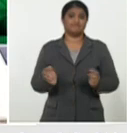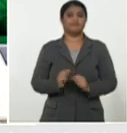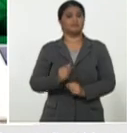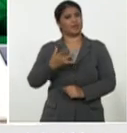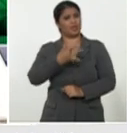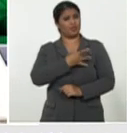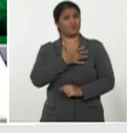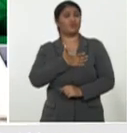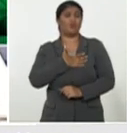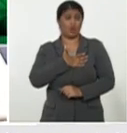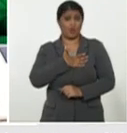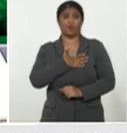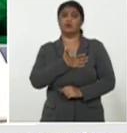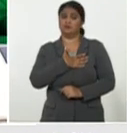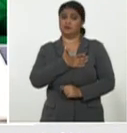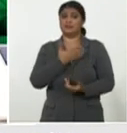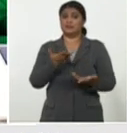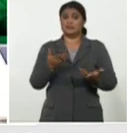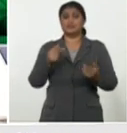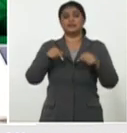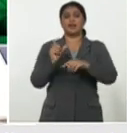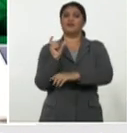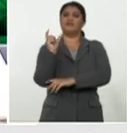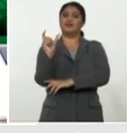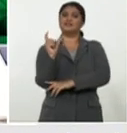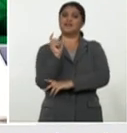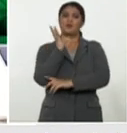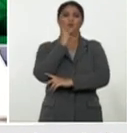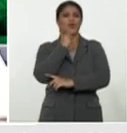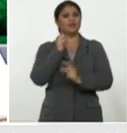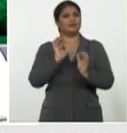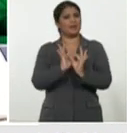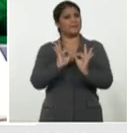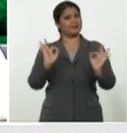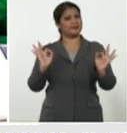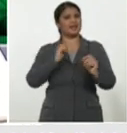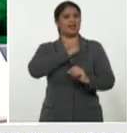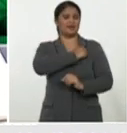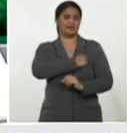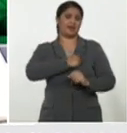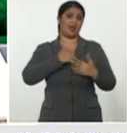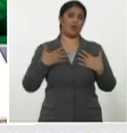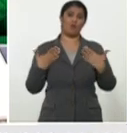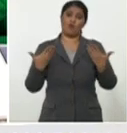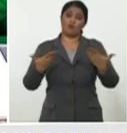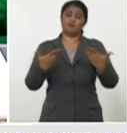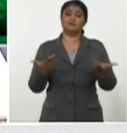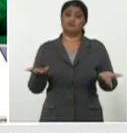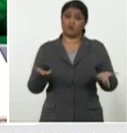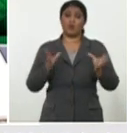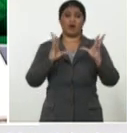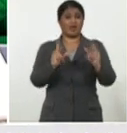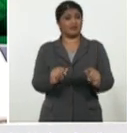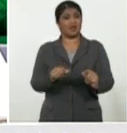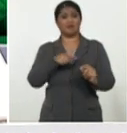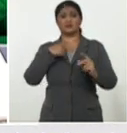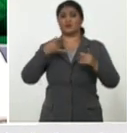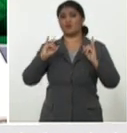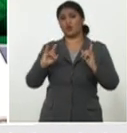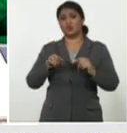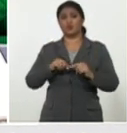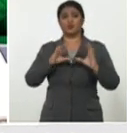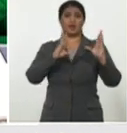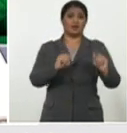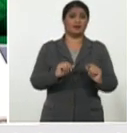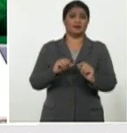esta fecha tan bonita, de tanto amor, con indicadores que no son favorables. Pero bueno, vamos